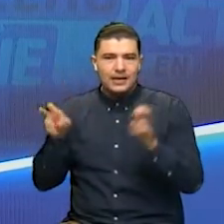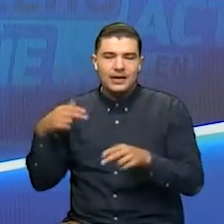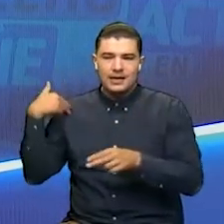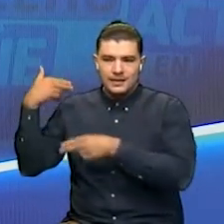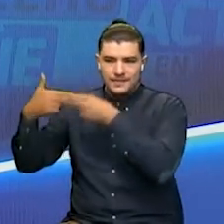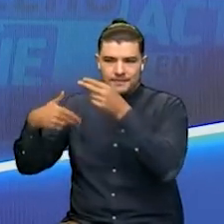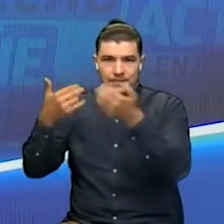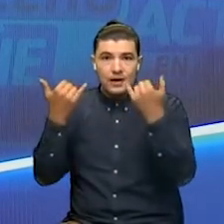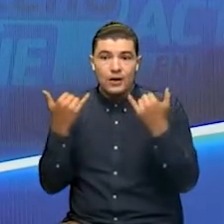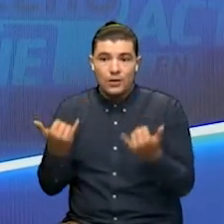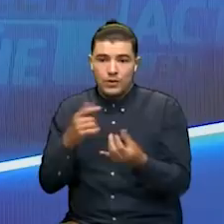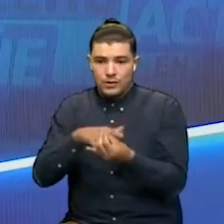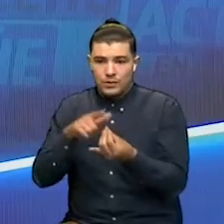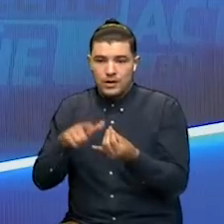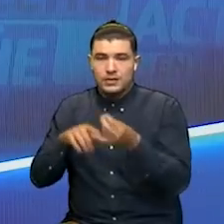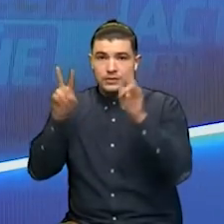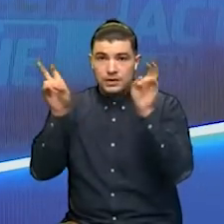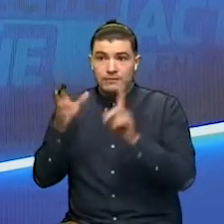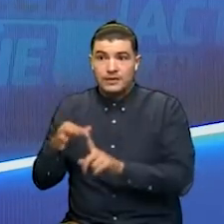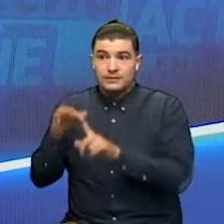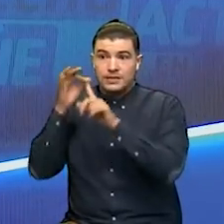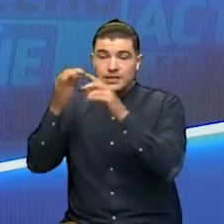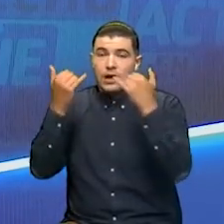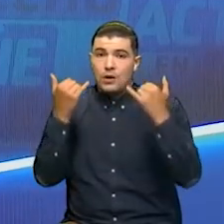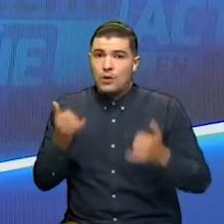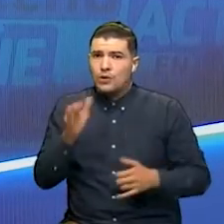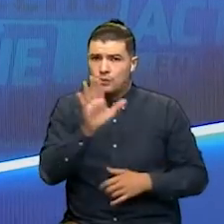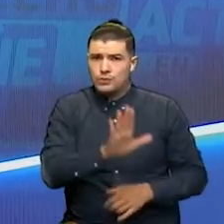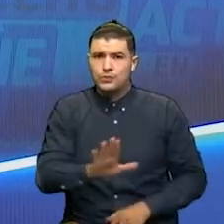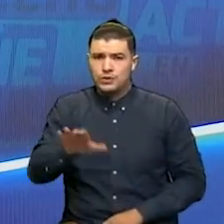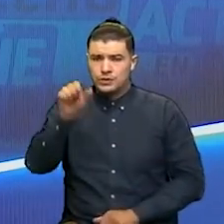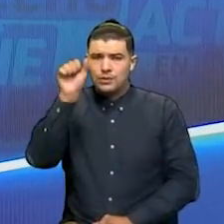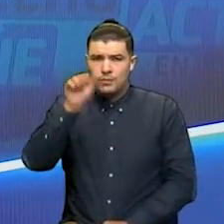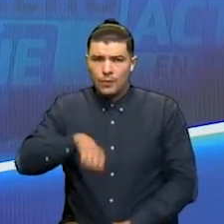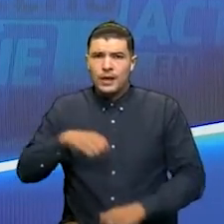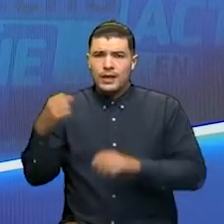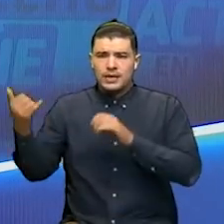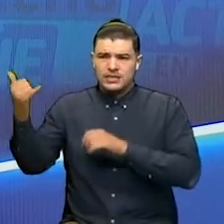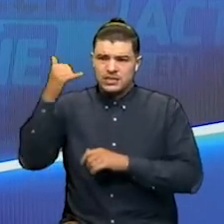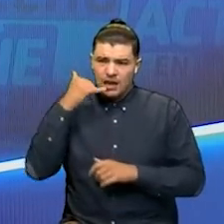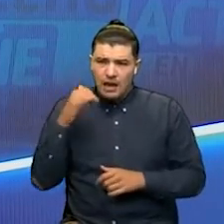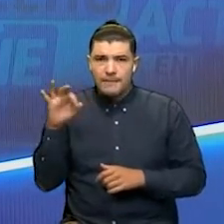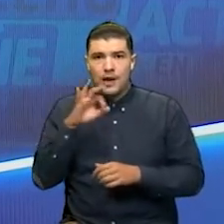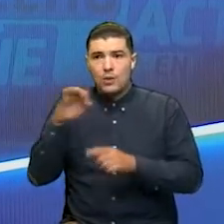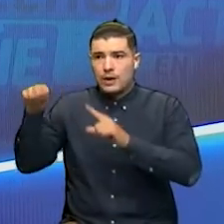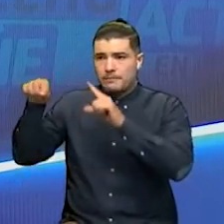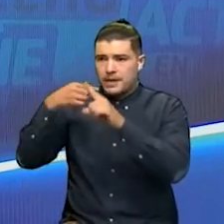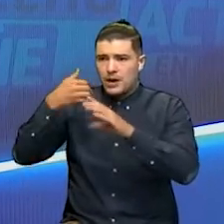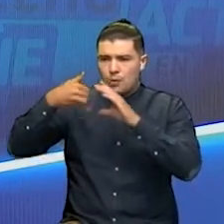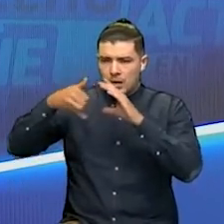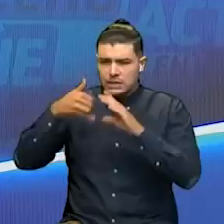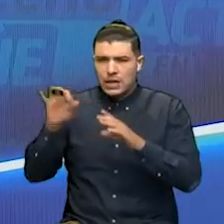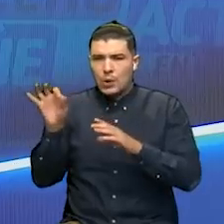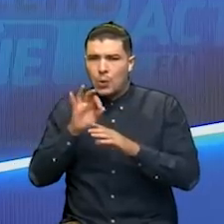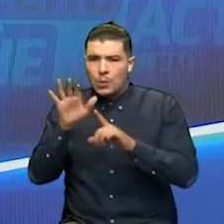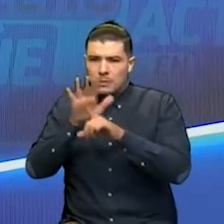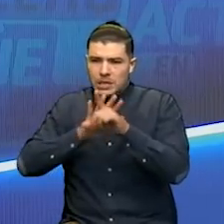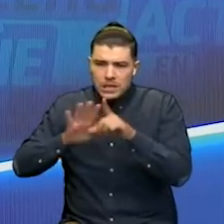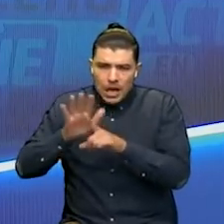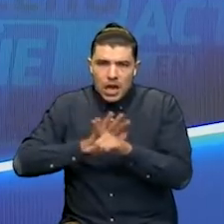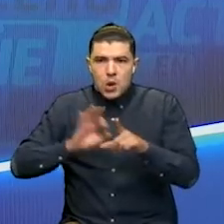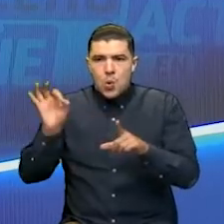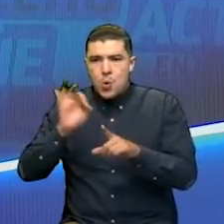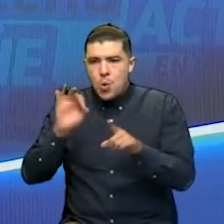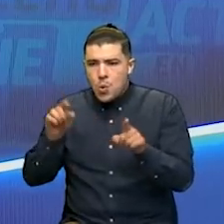herencias. Y hoy traemos un caso particular. Y por supuesto, ustedes tienen la posibilidad de interactuar con nosotros a partir de este momento a través de la